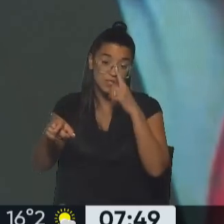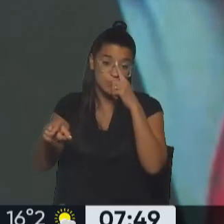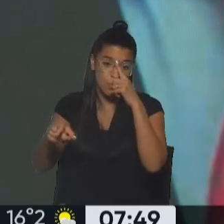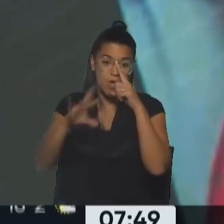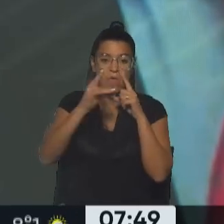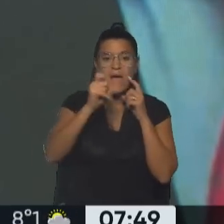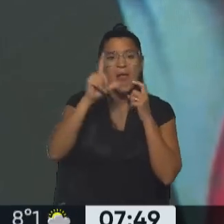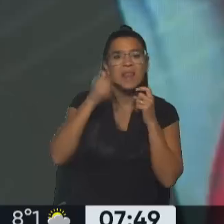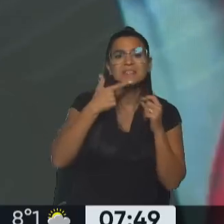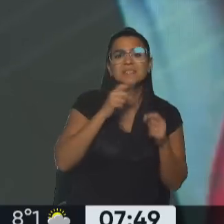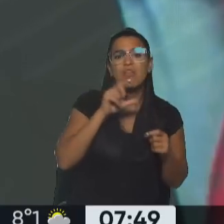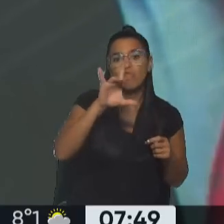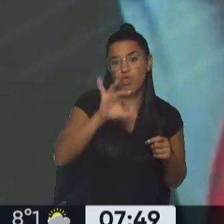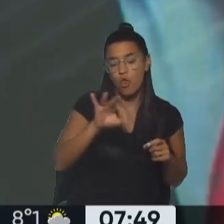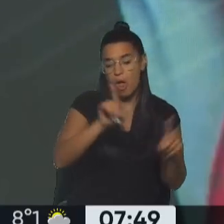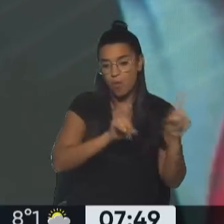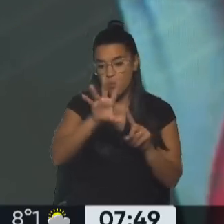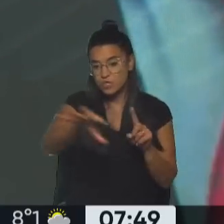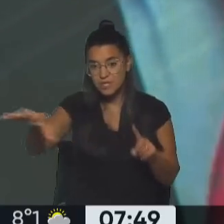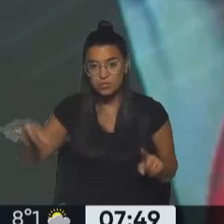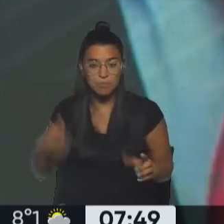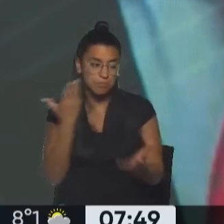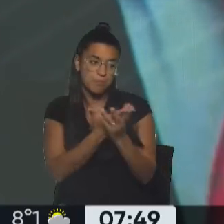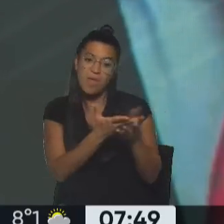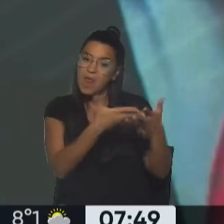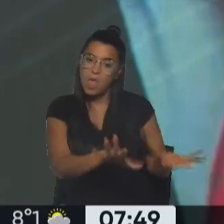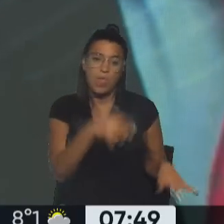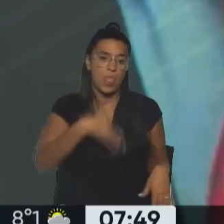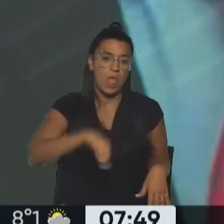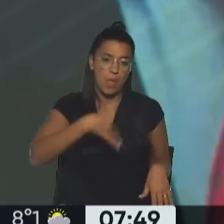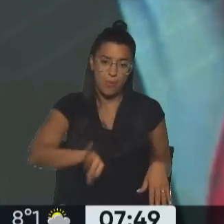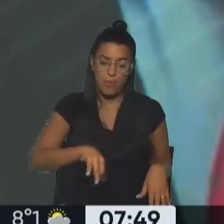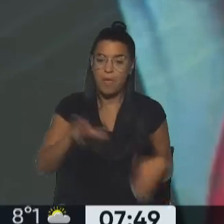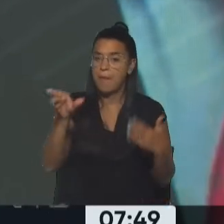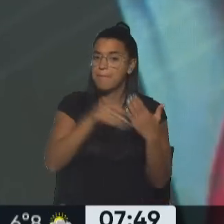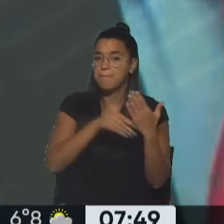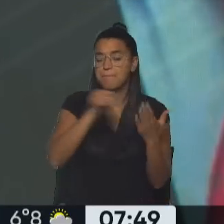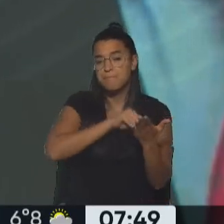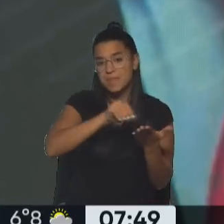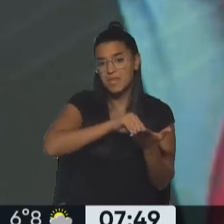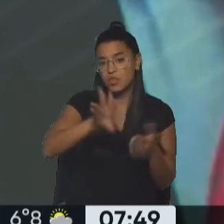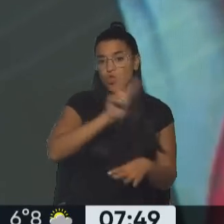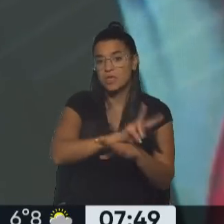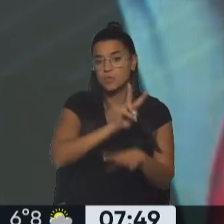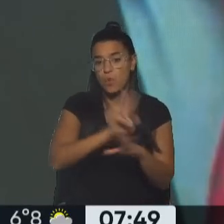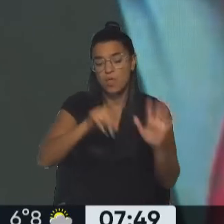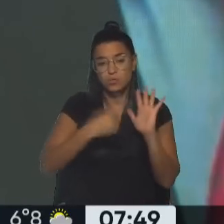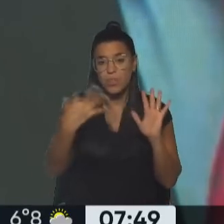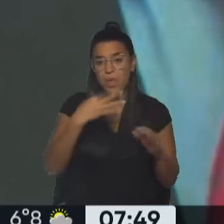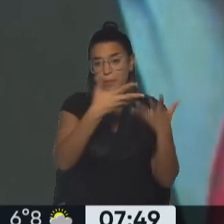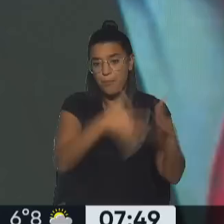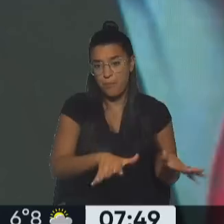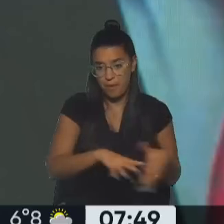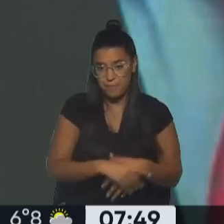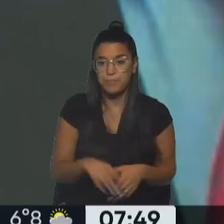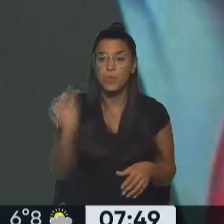Marcelo D'Alessandro, del que en algunos sectores ya han pedido abiertamente la renuncia como ministro de Seguridad de la Ciudad de Buenos Aires. En